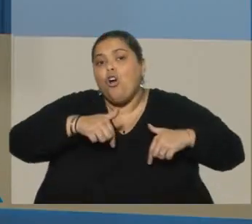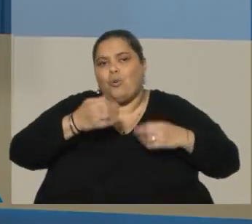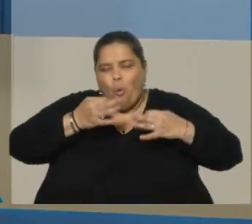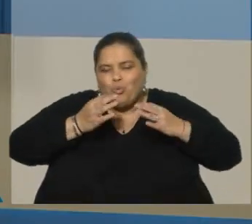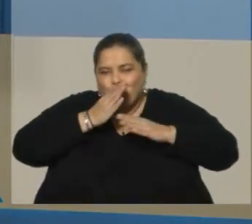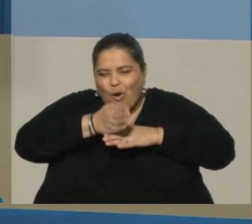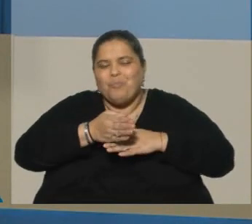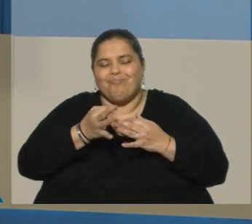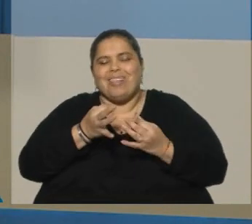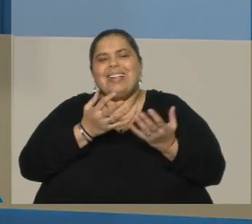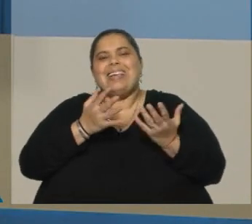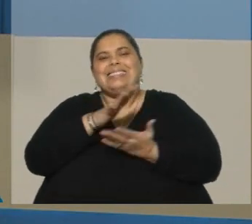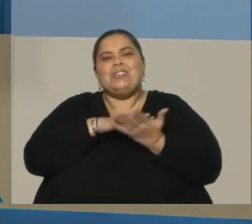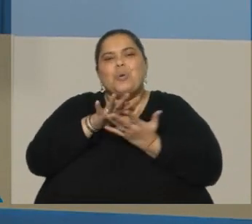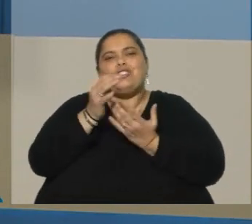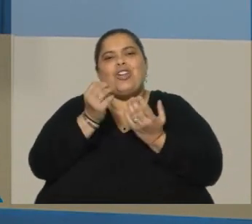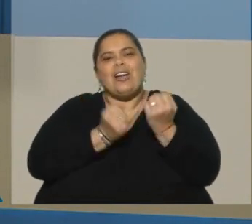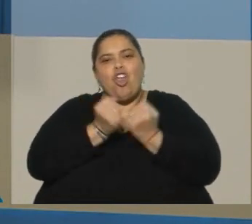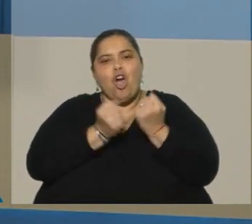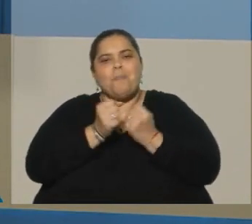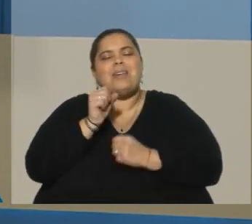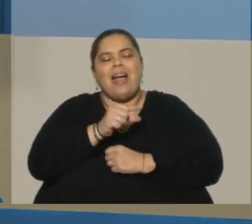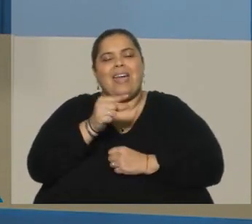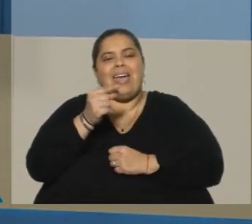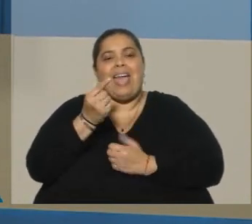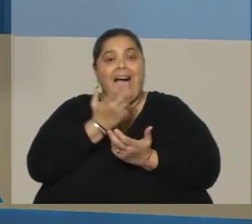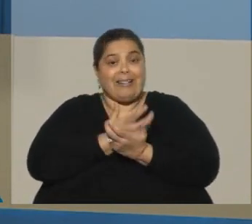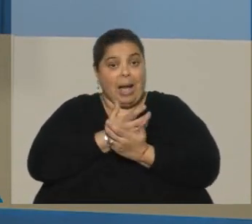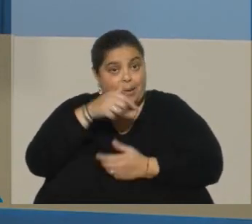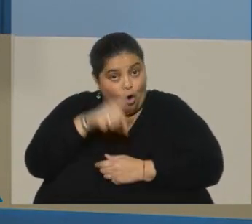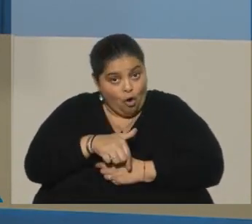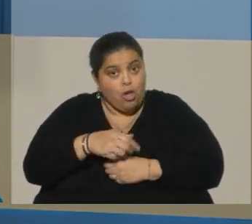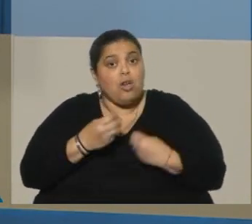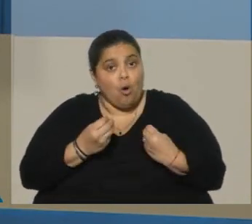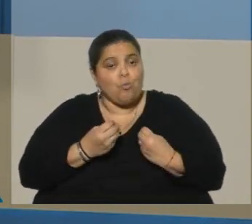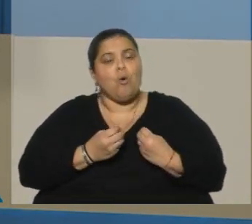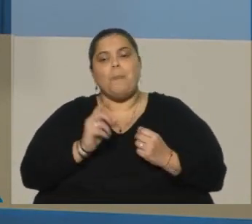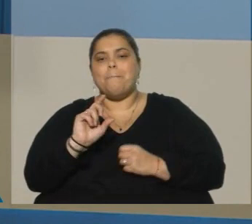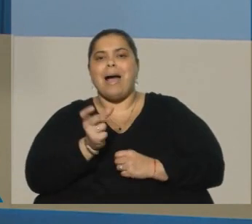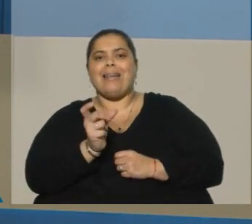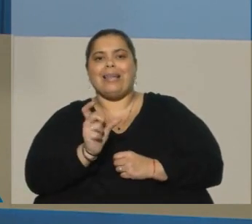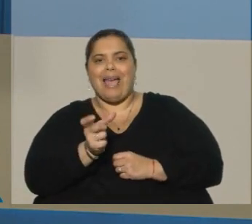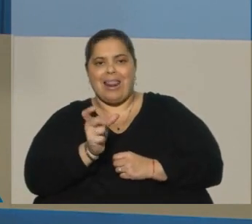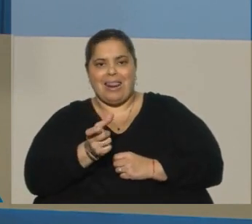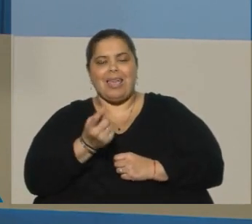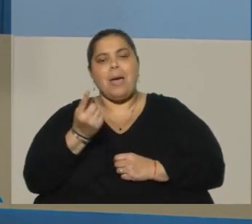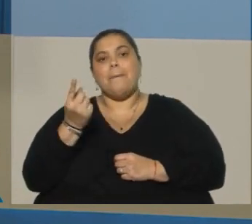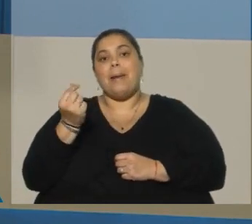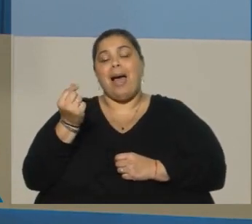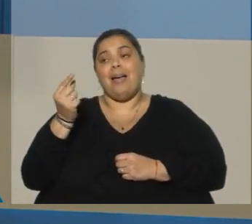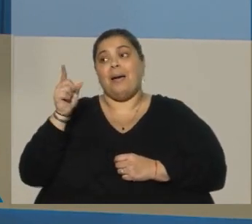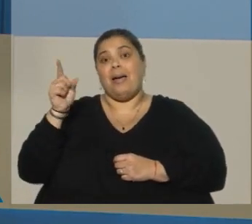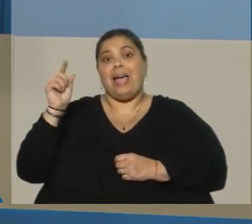digo, me imaginé que vas a preguntar por ahí, la situación financiera de ANCAP hoy está determinada por un margen en la refinación en el mundo que